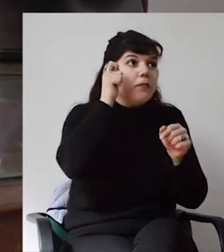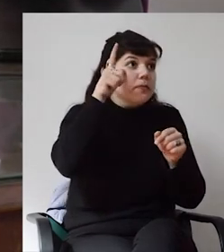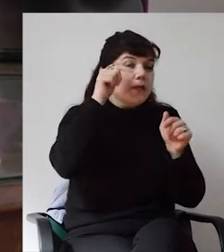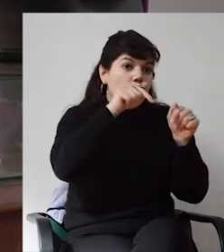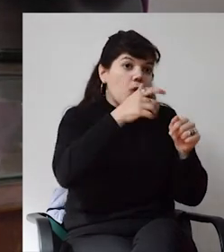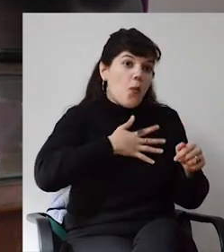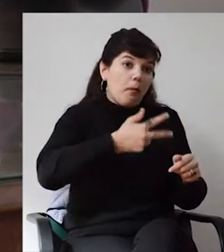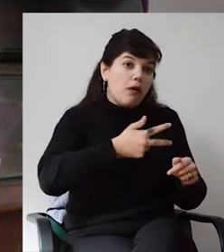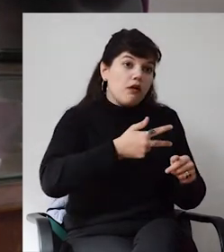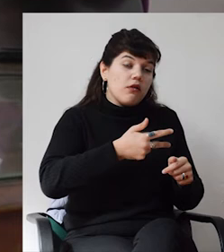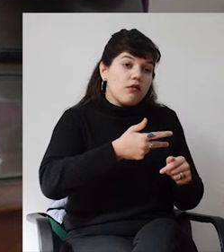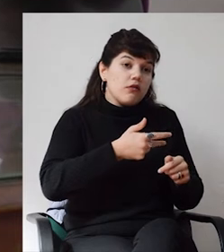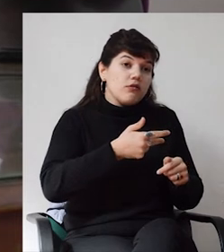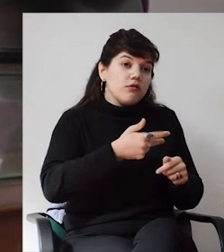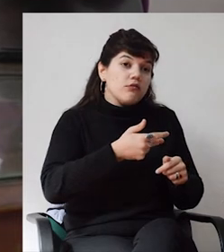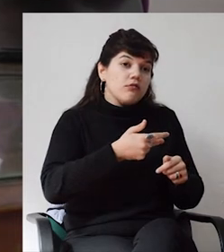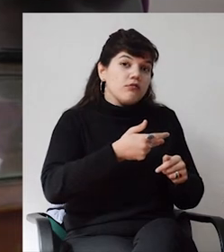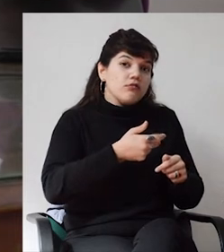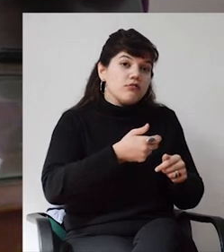sus capacidades humanas